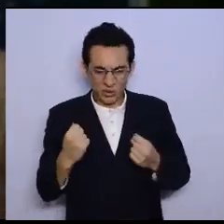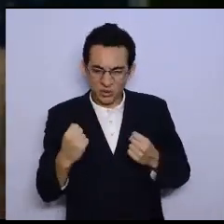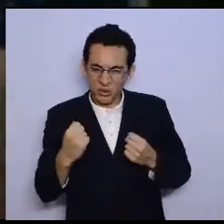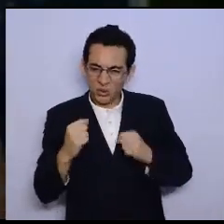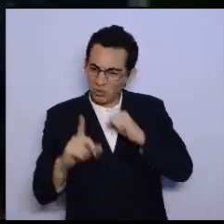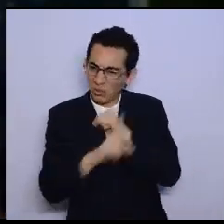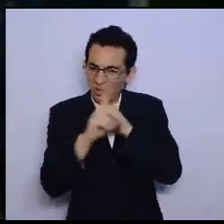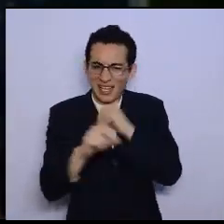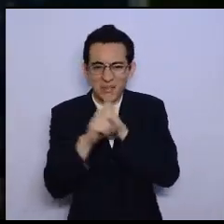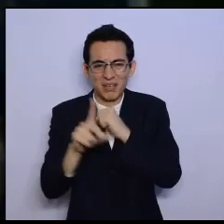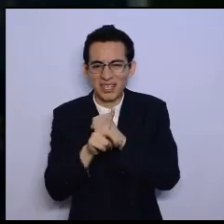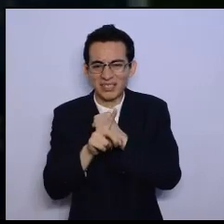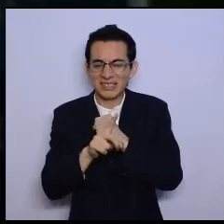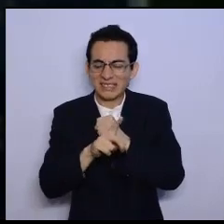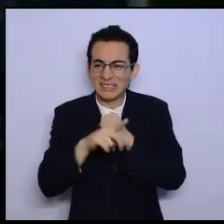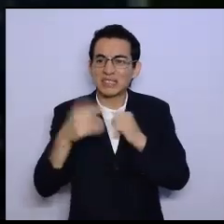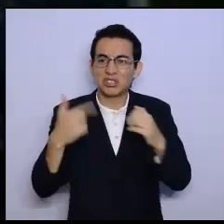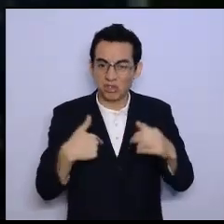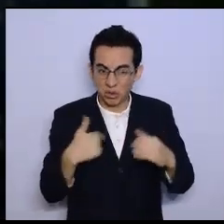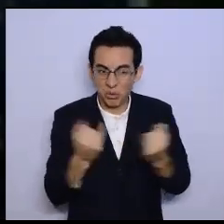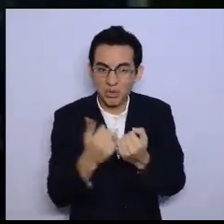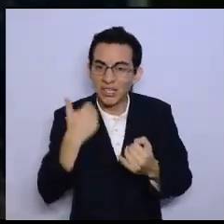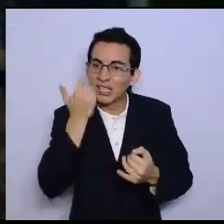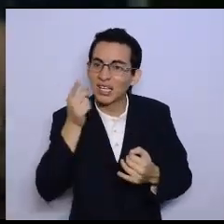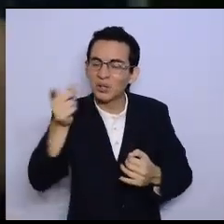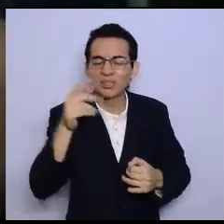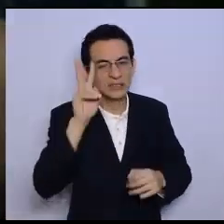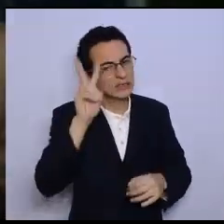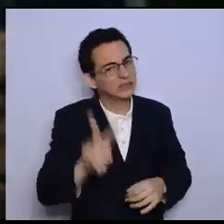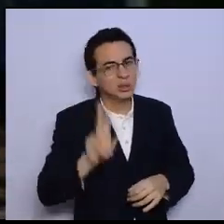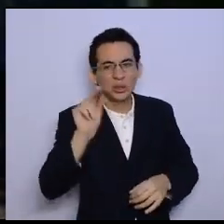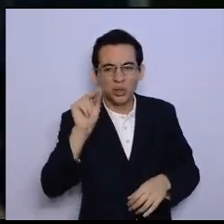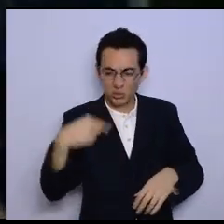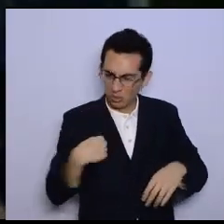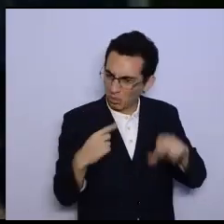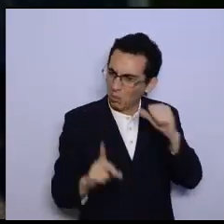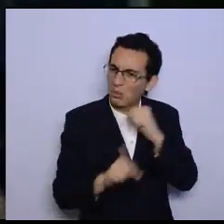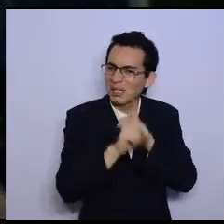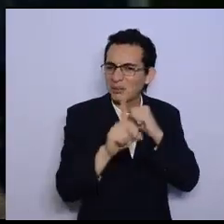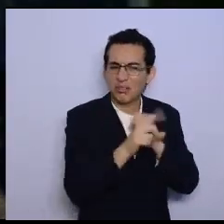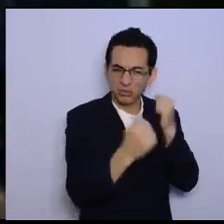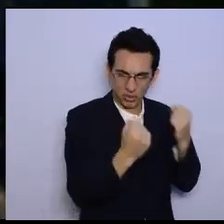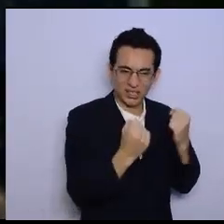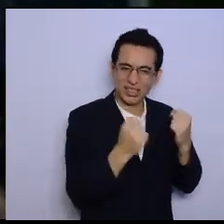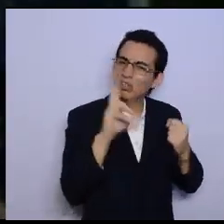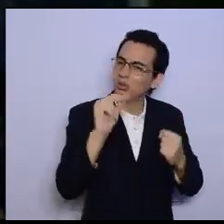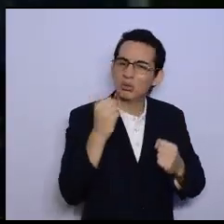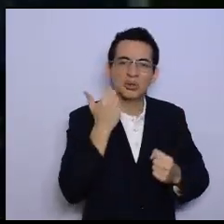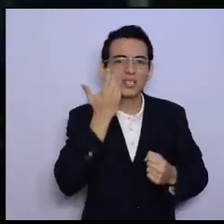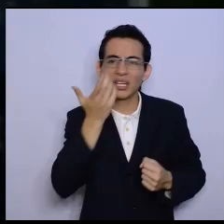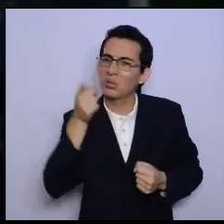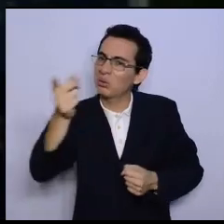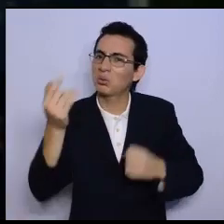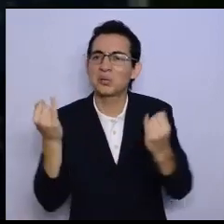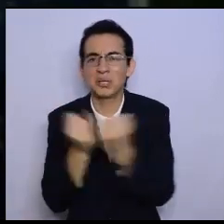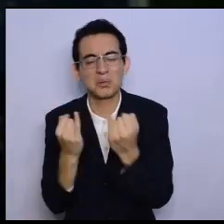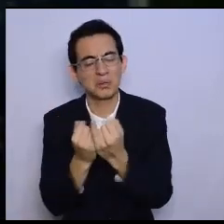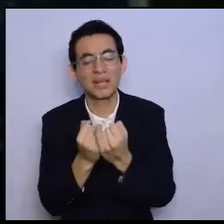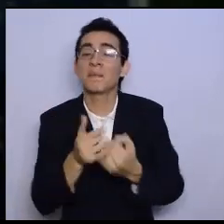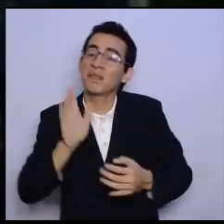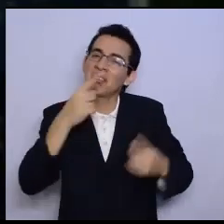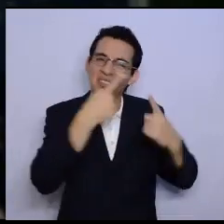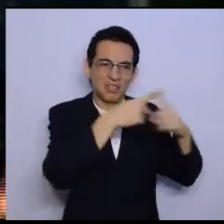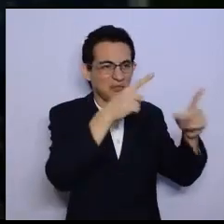más desconcertante y doloroso. Pero para cada quien su experiencia puede ser